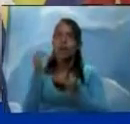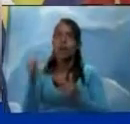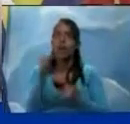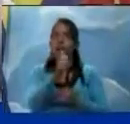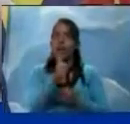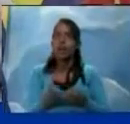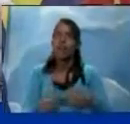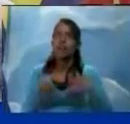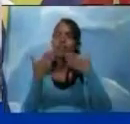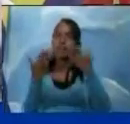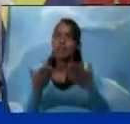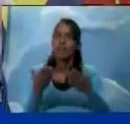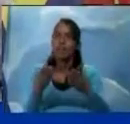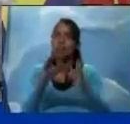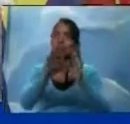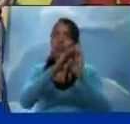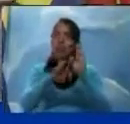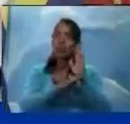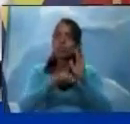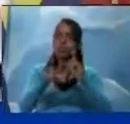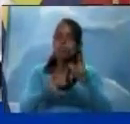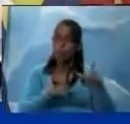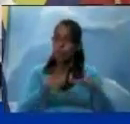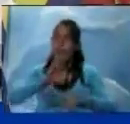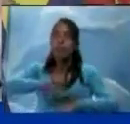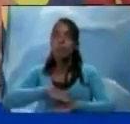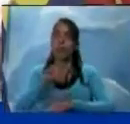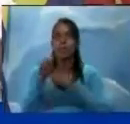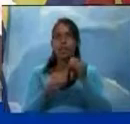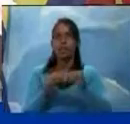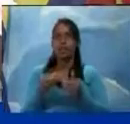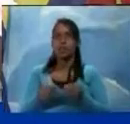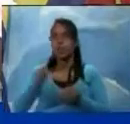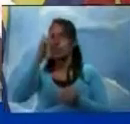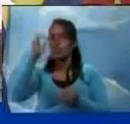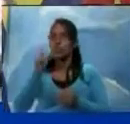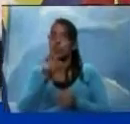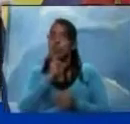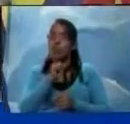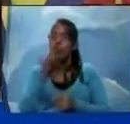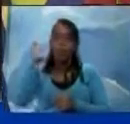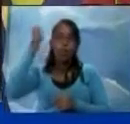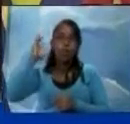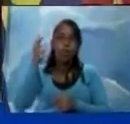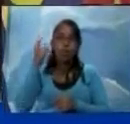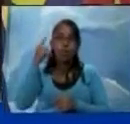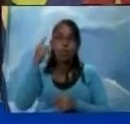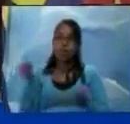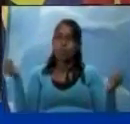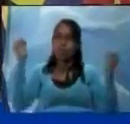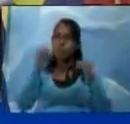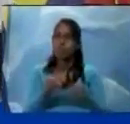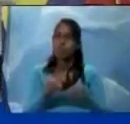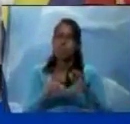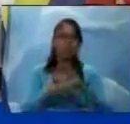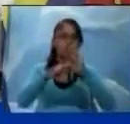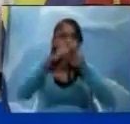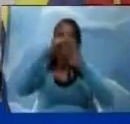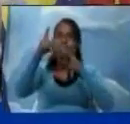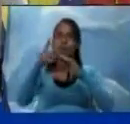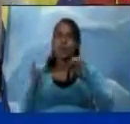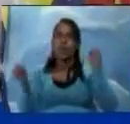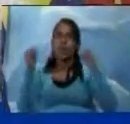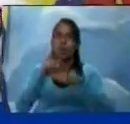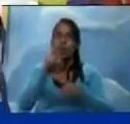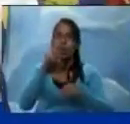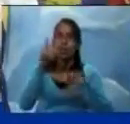uno le entrega según su capacidad. Dios no es loco. para montarle un edificio encima a